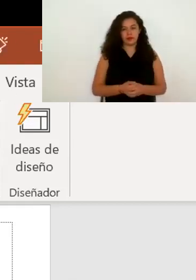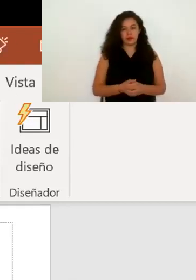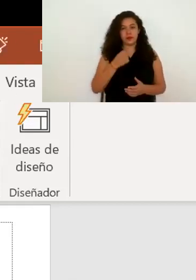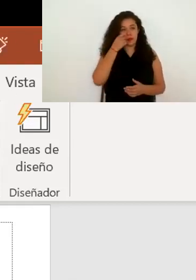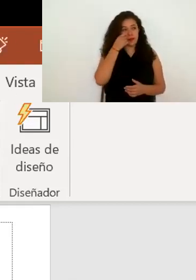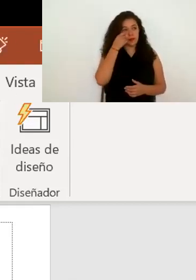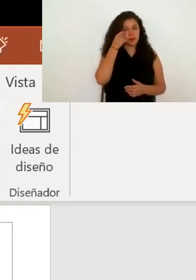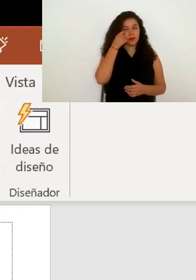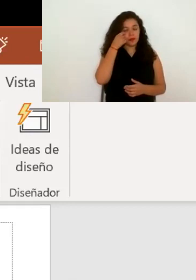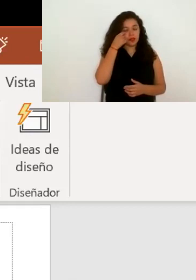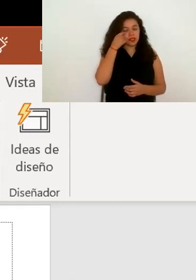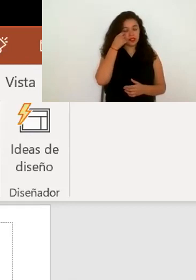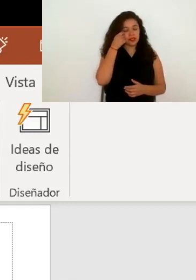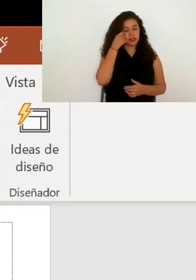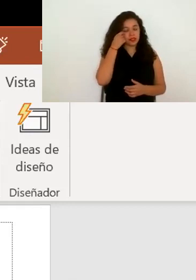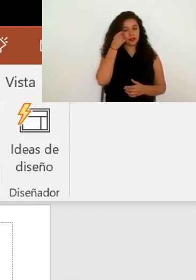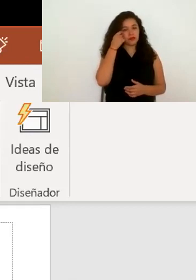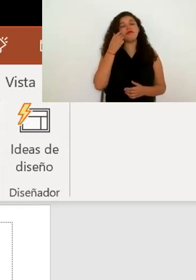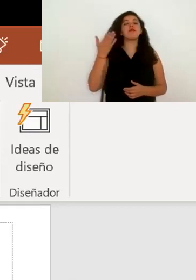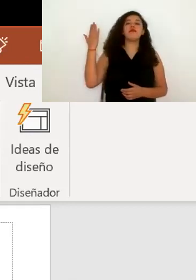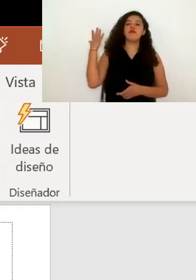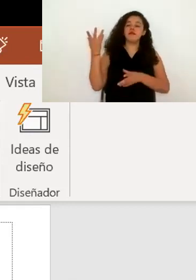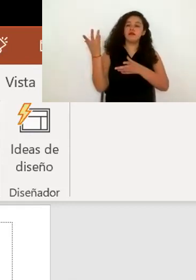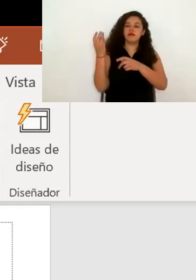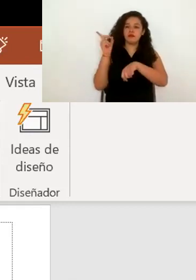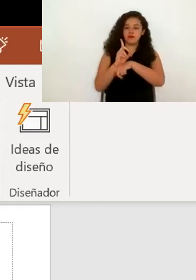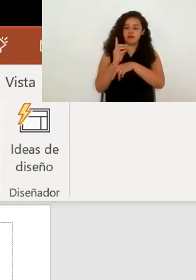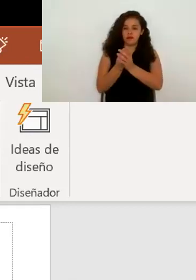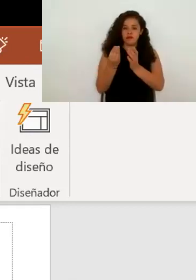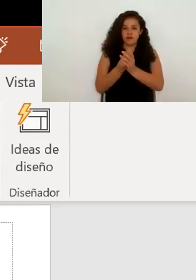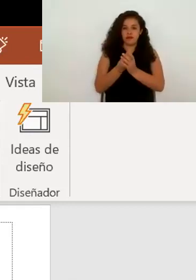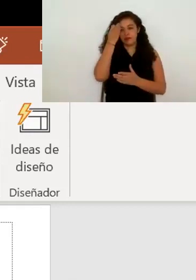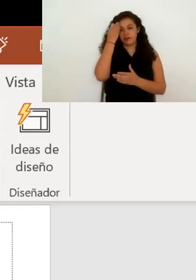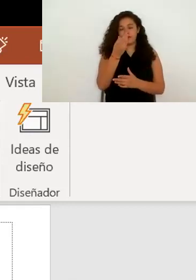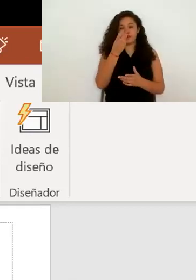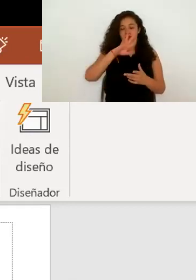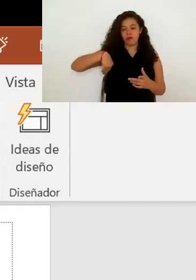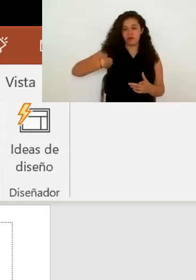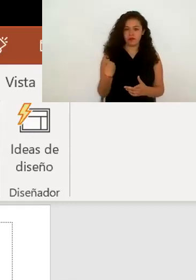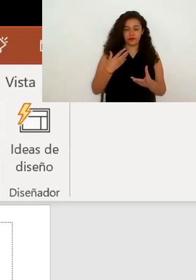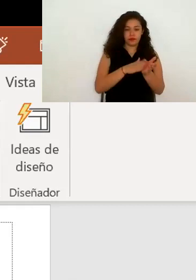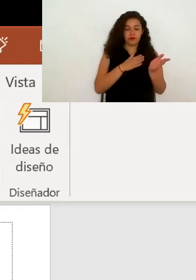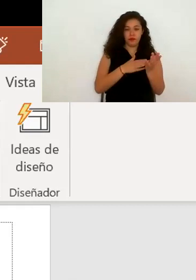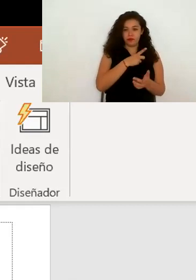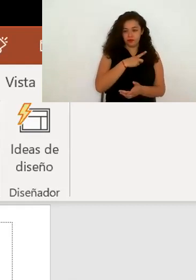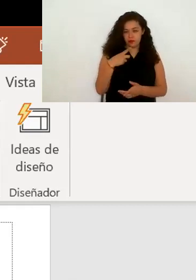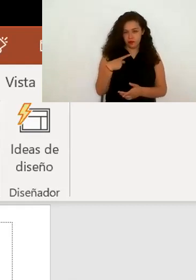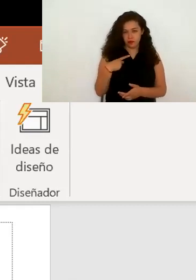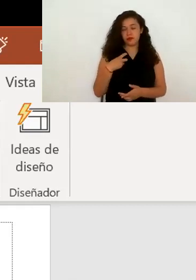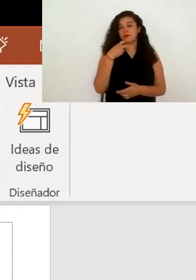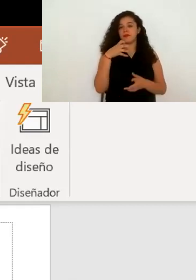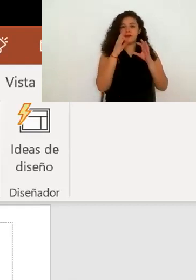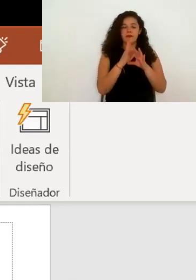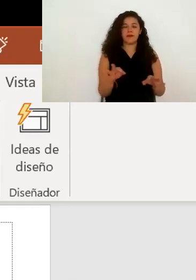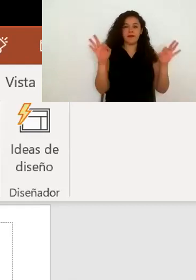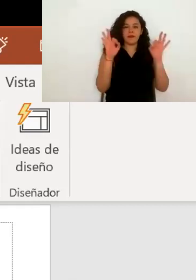La sesión anterior platicamos sobre el ciclo de vida de los documentos, que es importante que todas